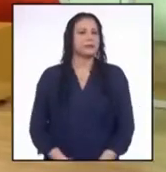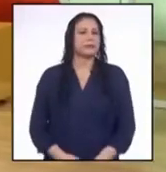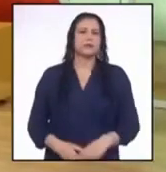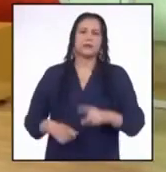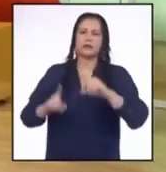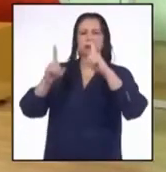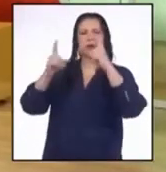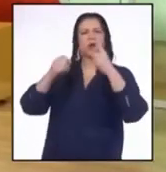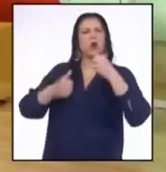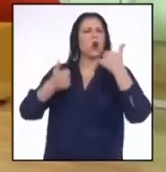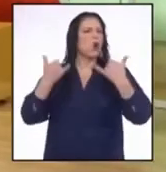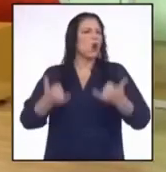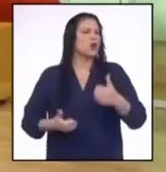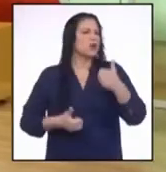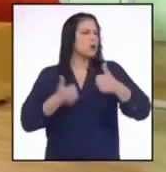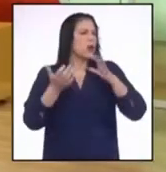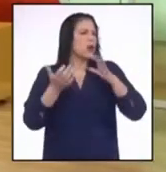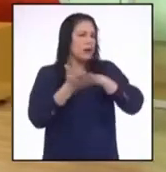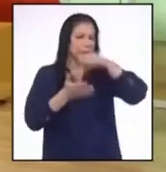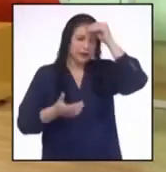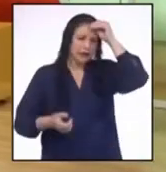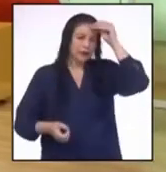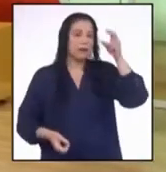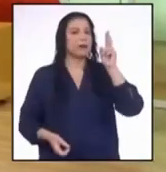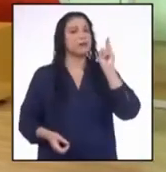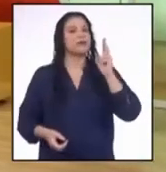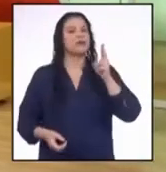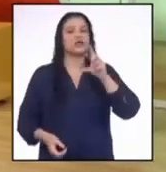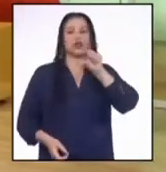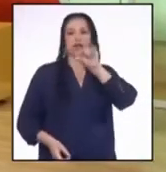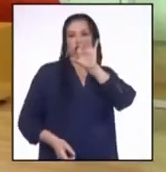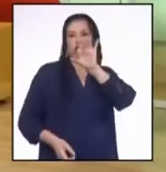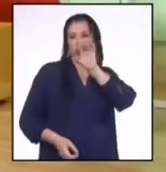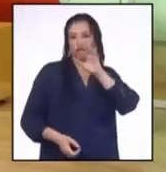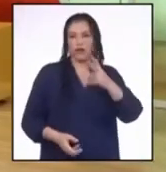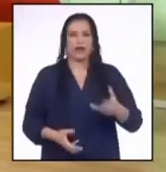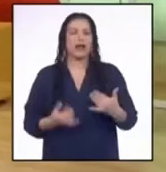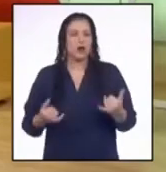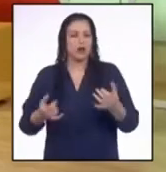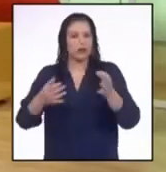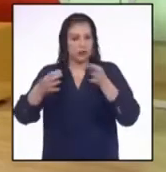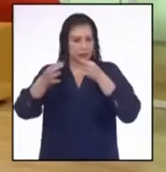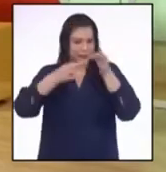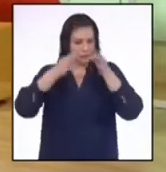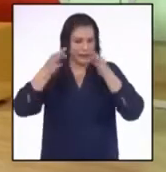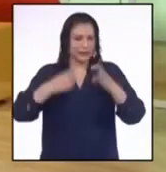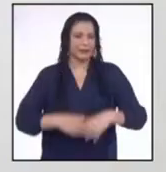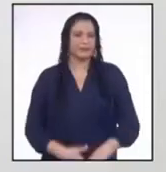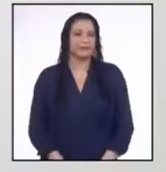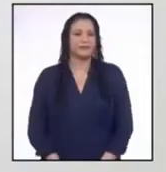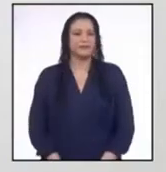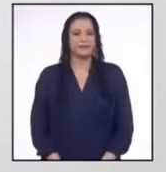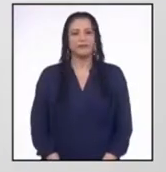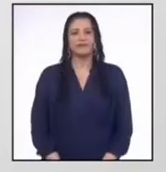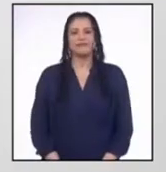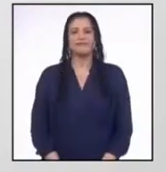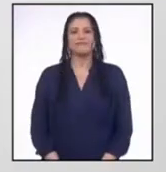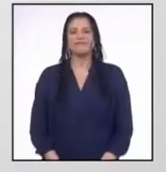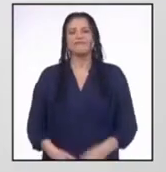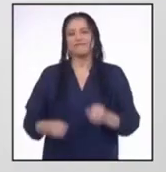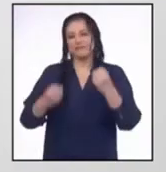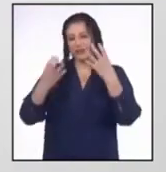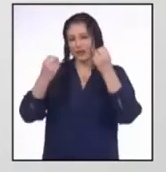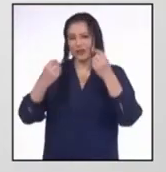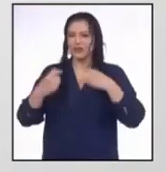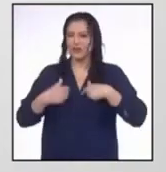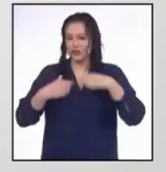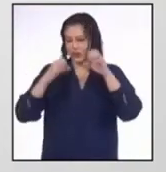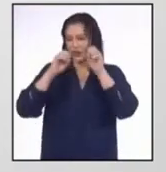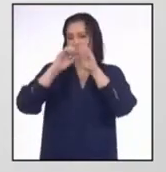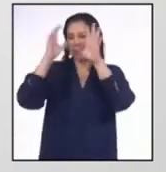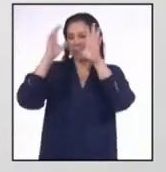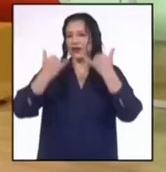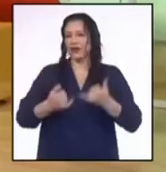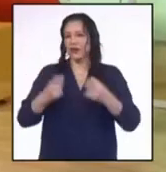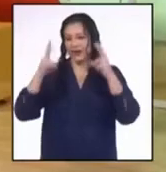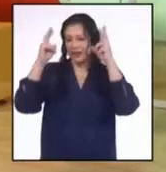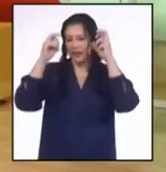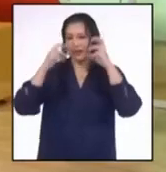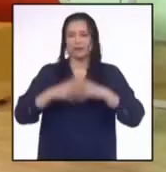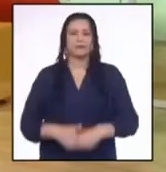qué aprenderemos el día de hoy. La profesora Giovanna lo debe tener clarísimo. Así es, lo tengo muy